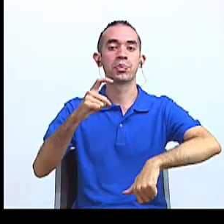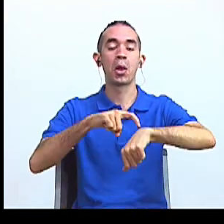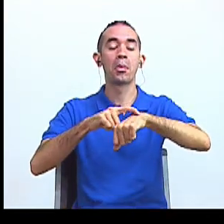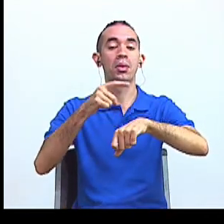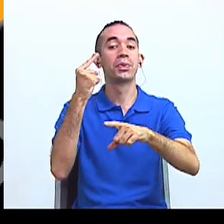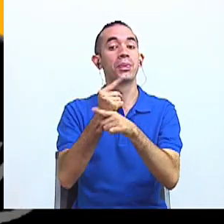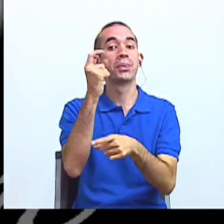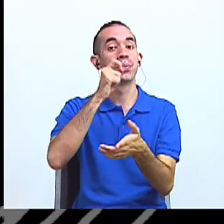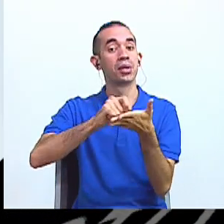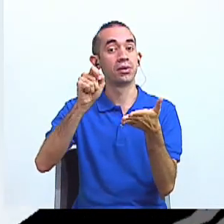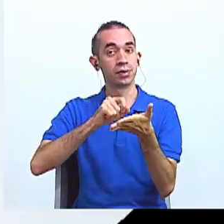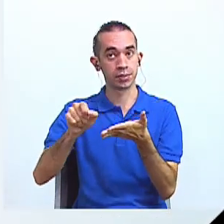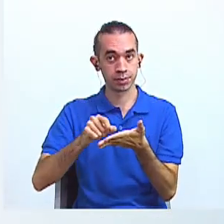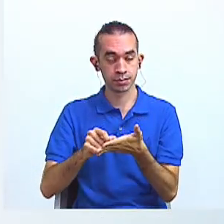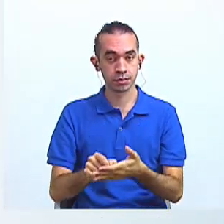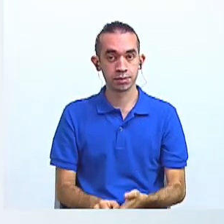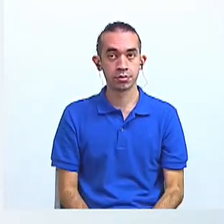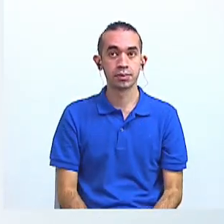ortográfico.